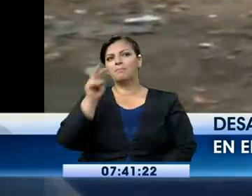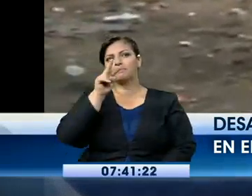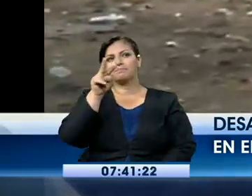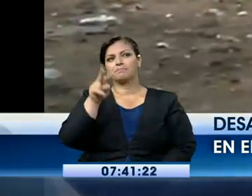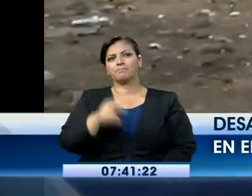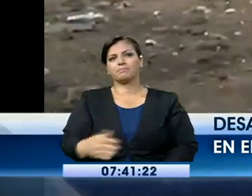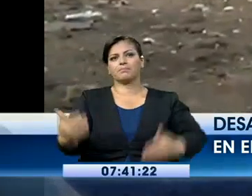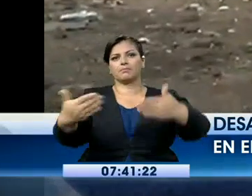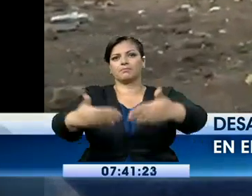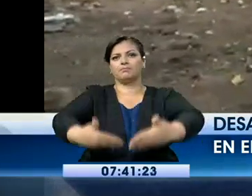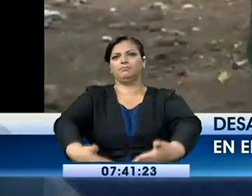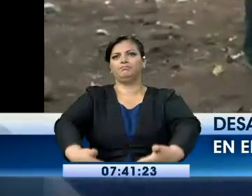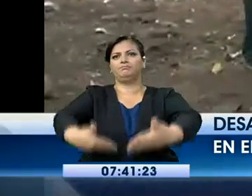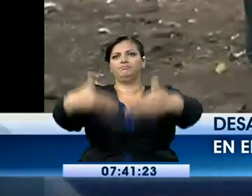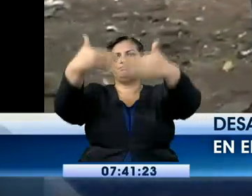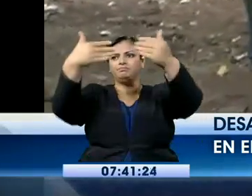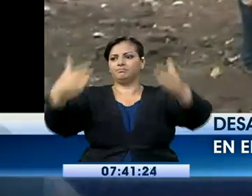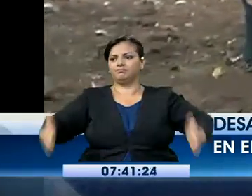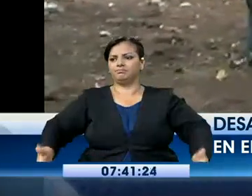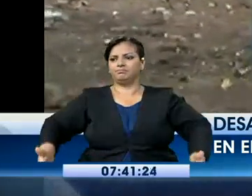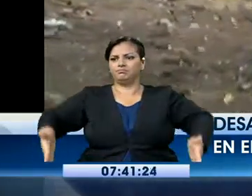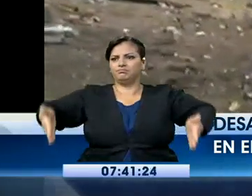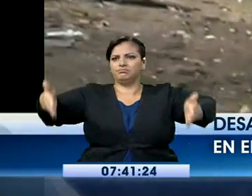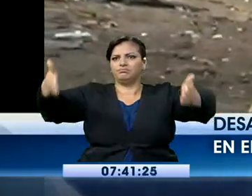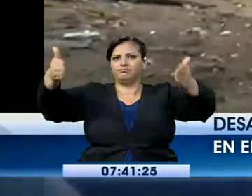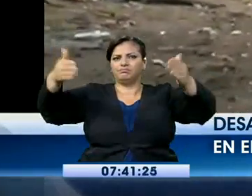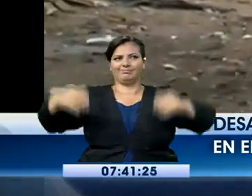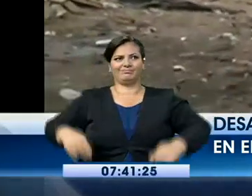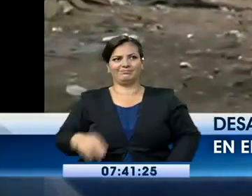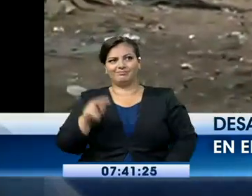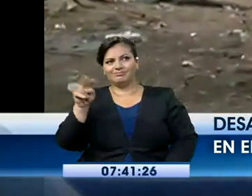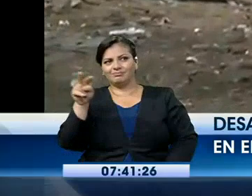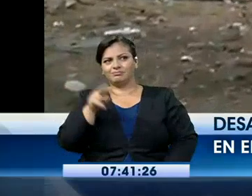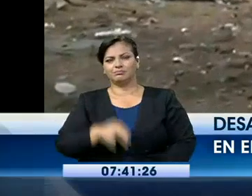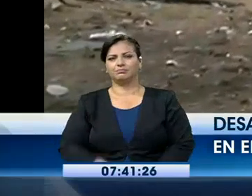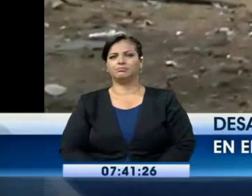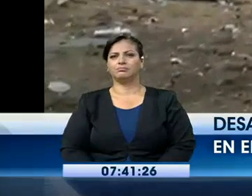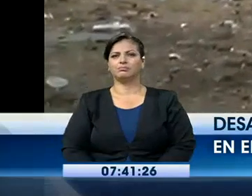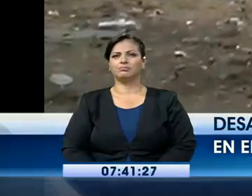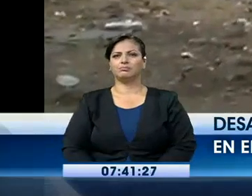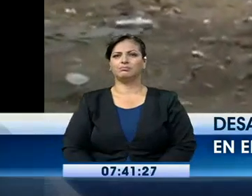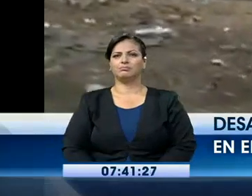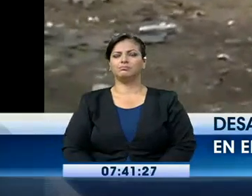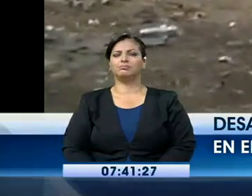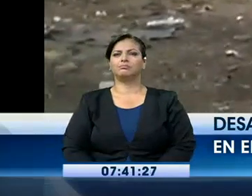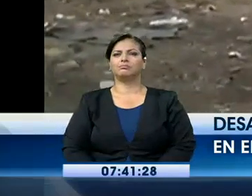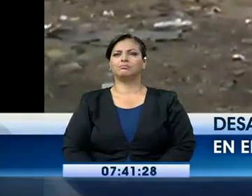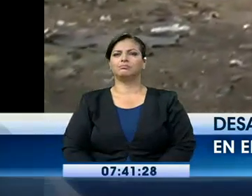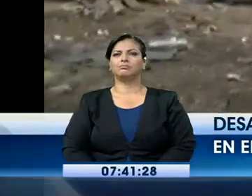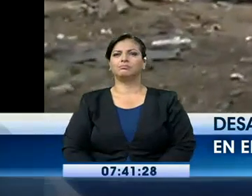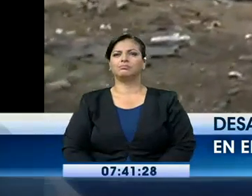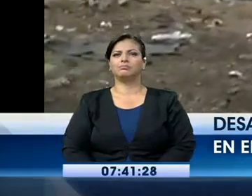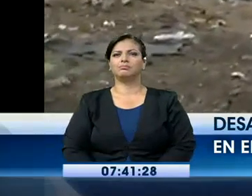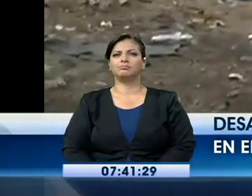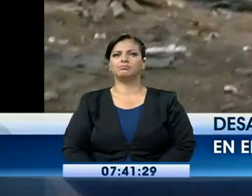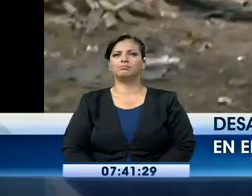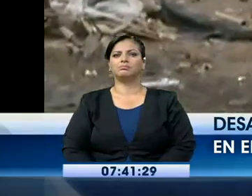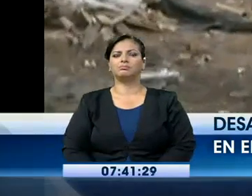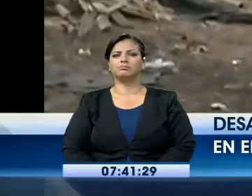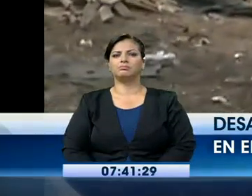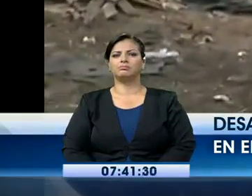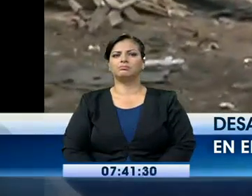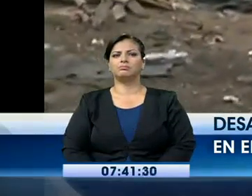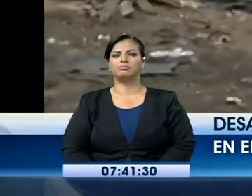concreto. Sin embargo, a pesar de esta situación, pudimos apreciar que hubo quienes ingresaron a tratar de levantar